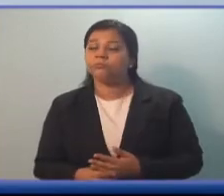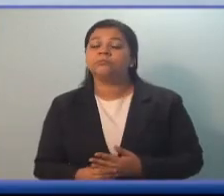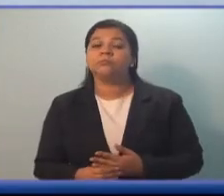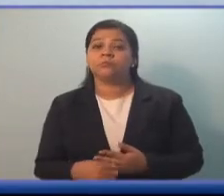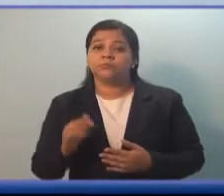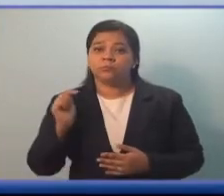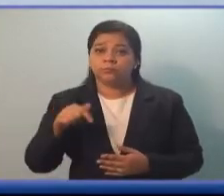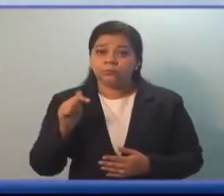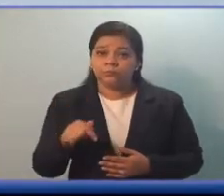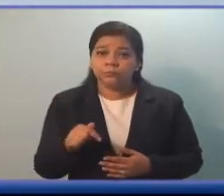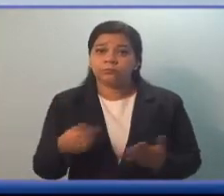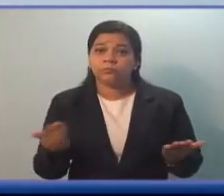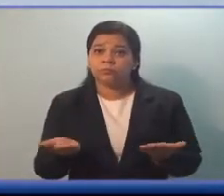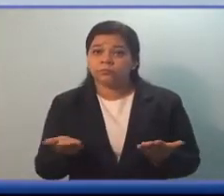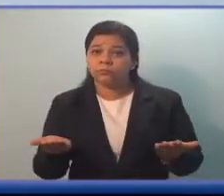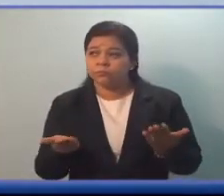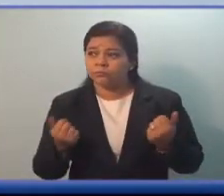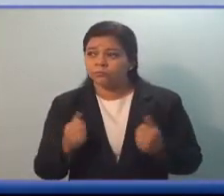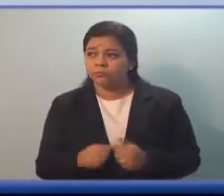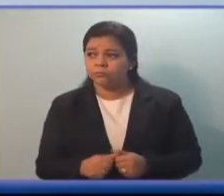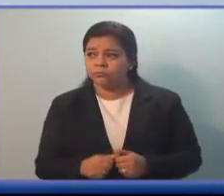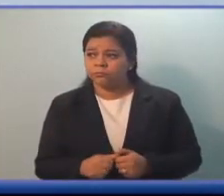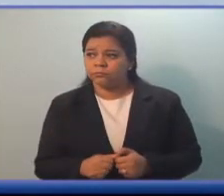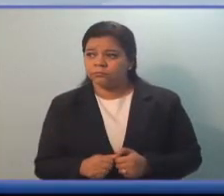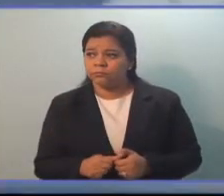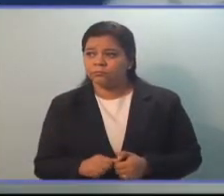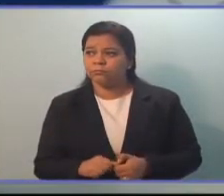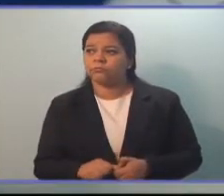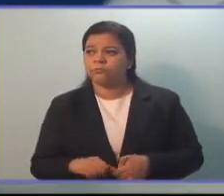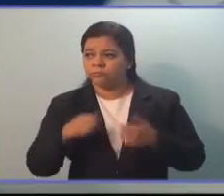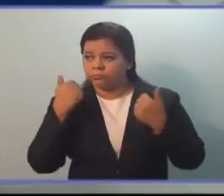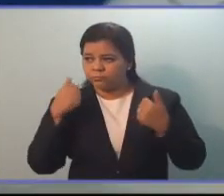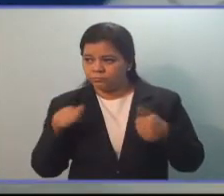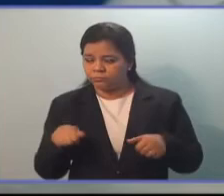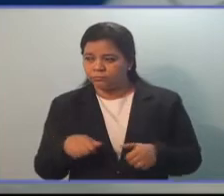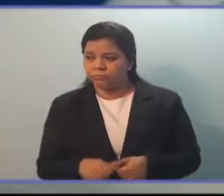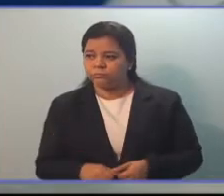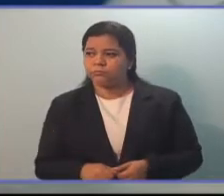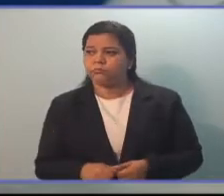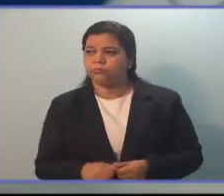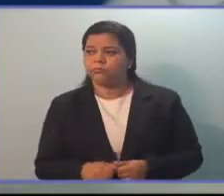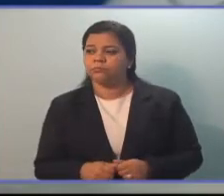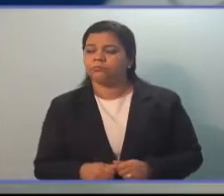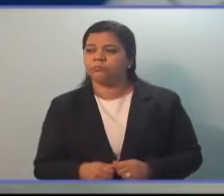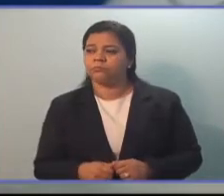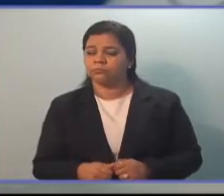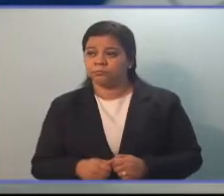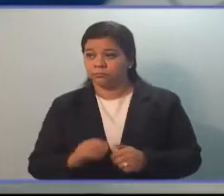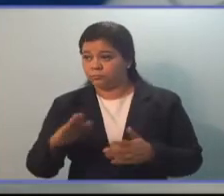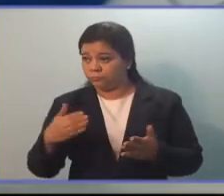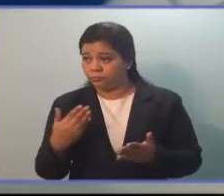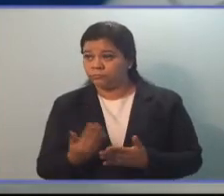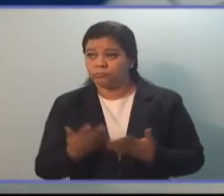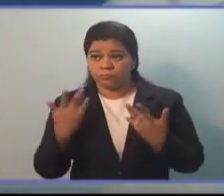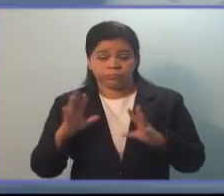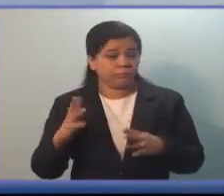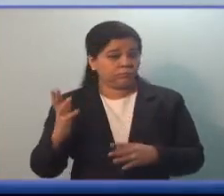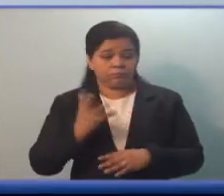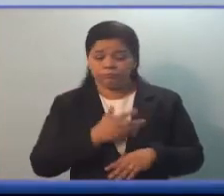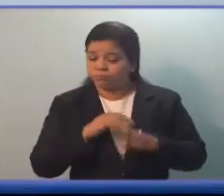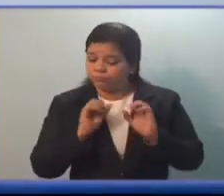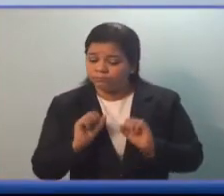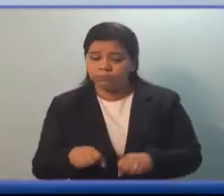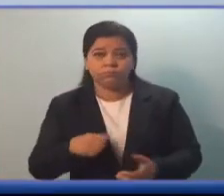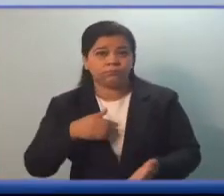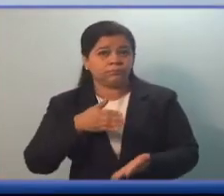esa es, y sobre todo porque conozco la Corte. O sea, para mí es importante también que uno no puede llegar a una